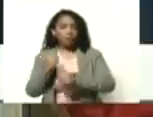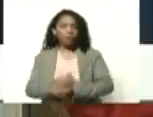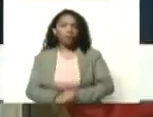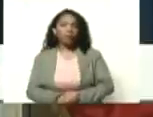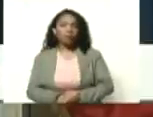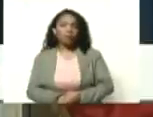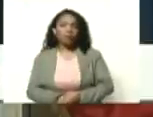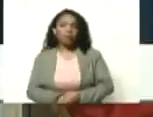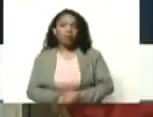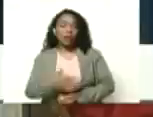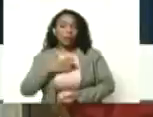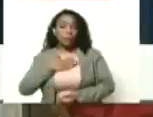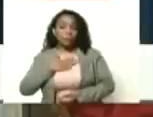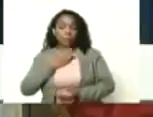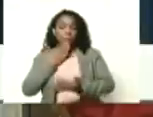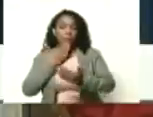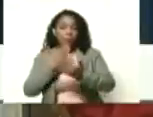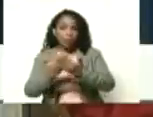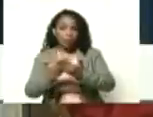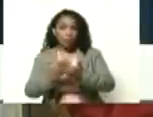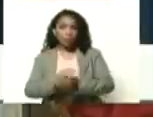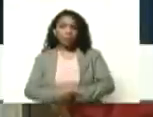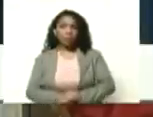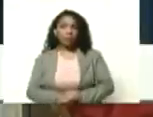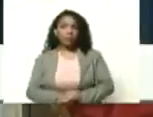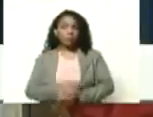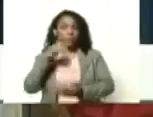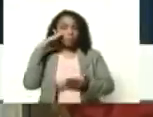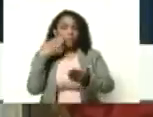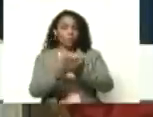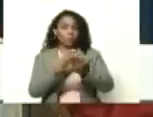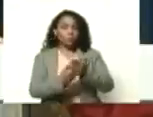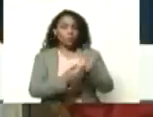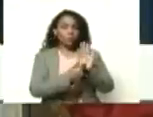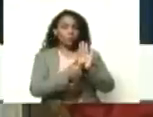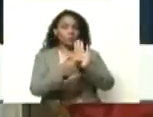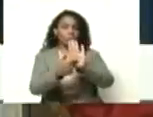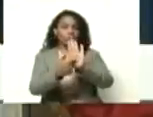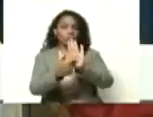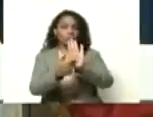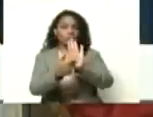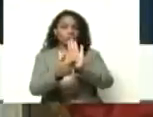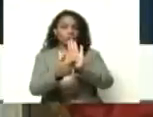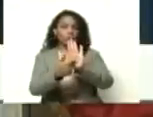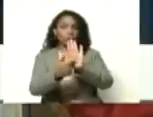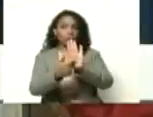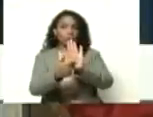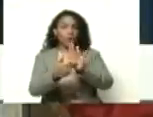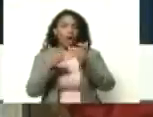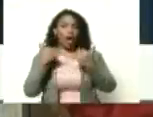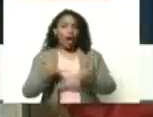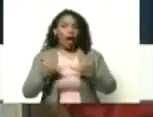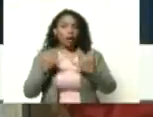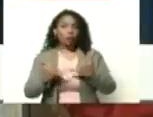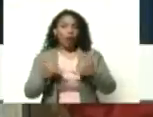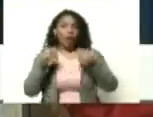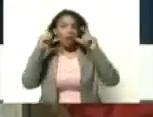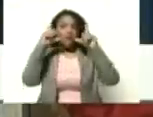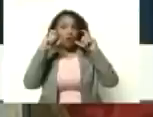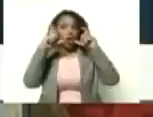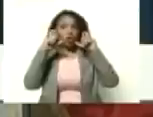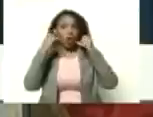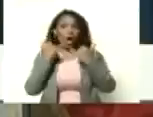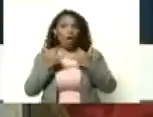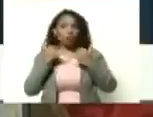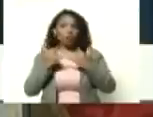si me permiten mostrar su reciente una foto reciente